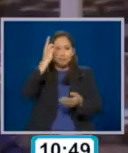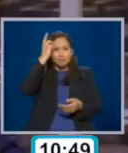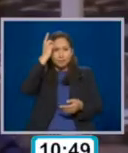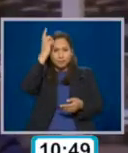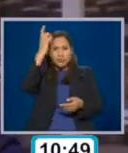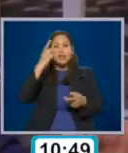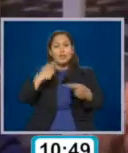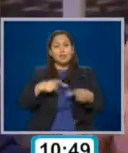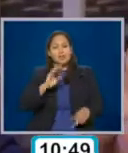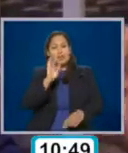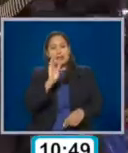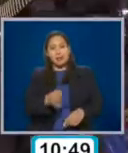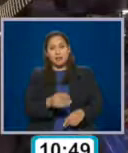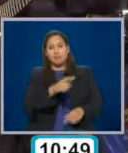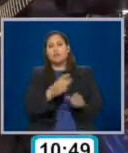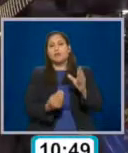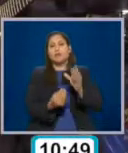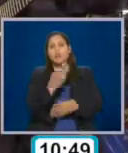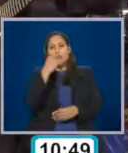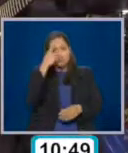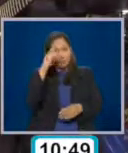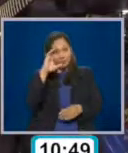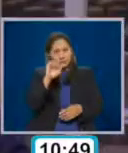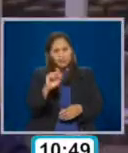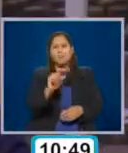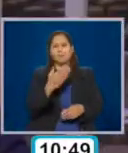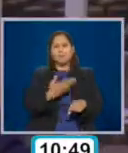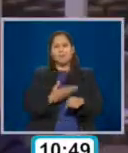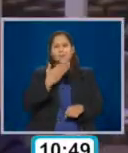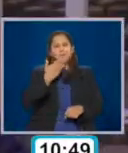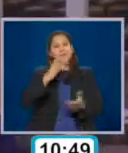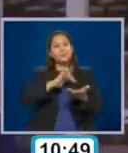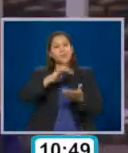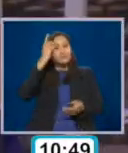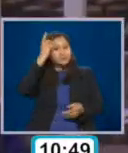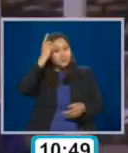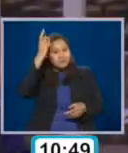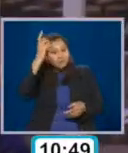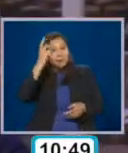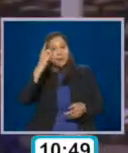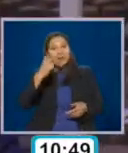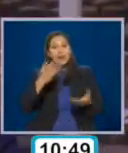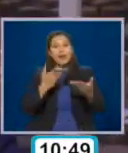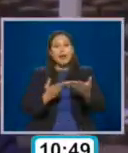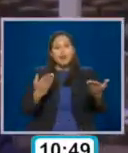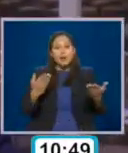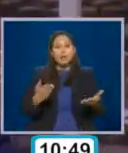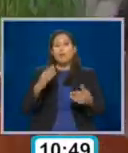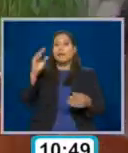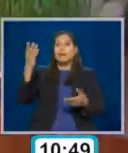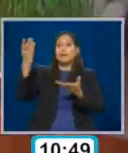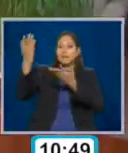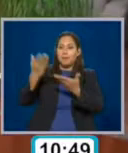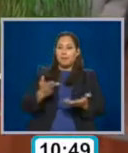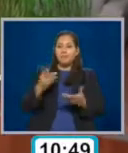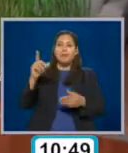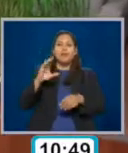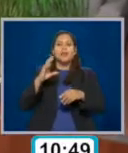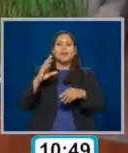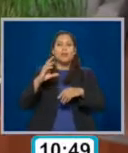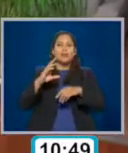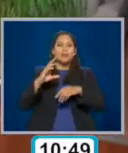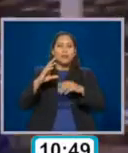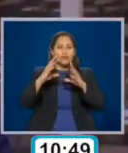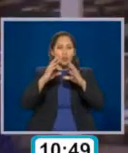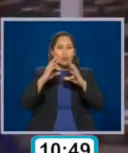esta nueva Ese concepto. propuesta, este nuevo concepto, muy bien, y gracias a Dios, precisamente estamos llegando de una gira de Cozumel, de todo